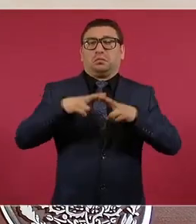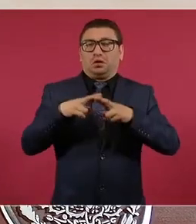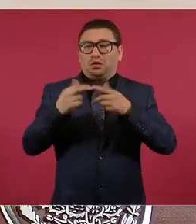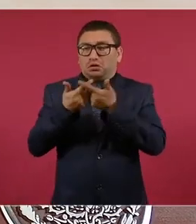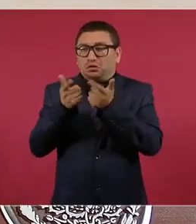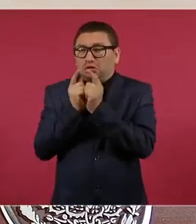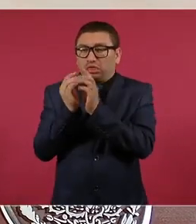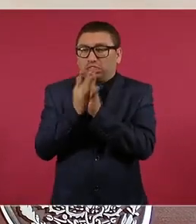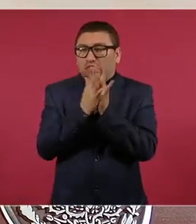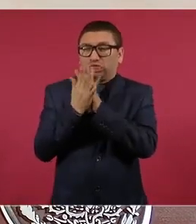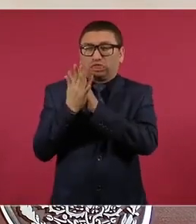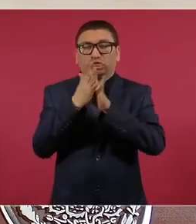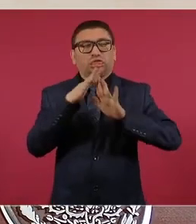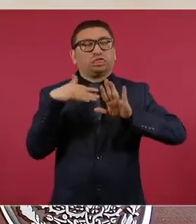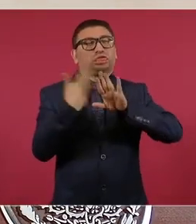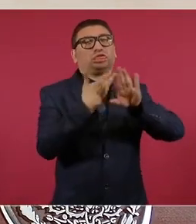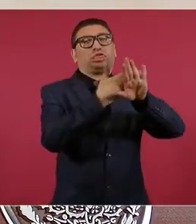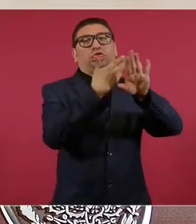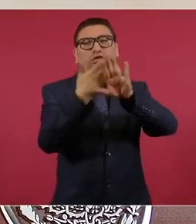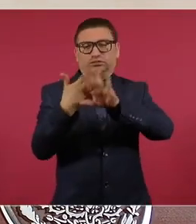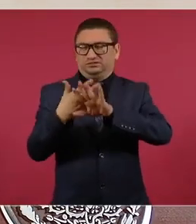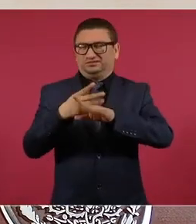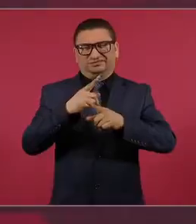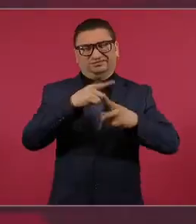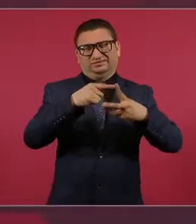agitadores todo todo